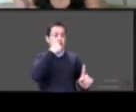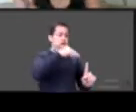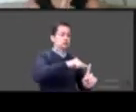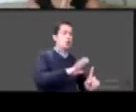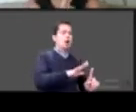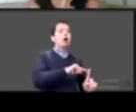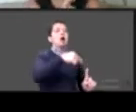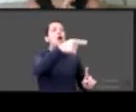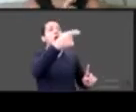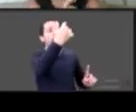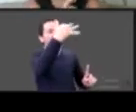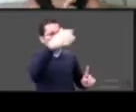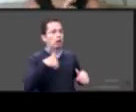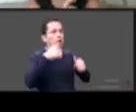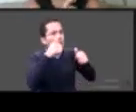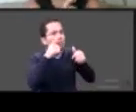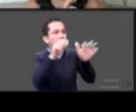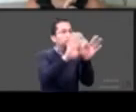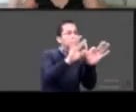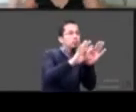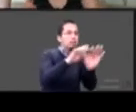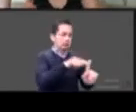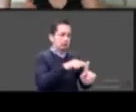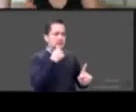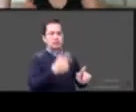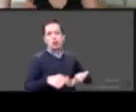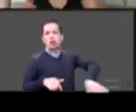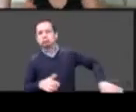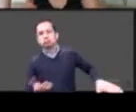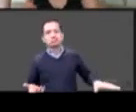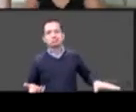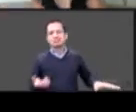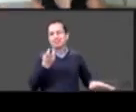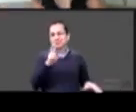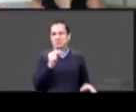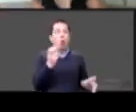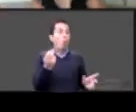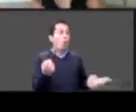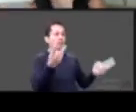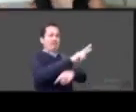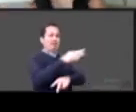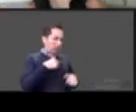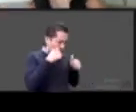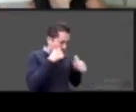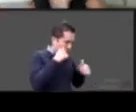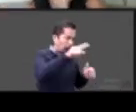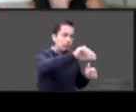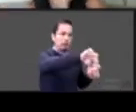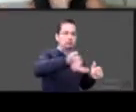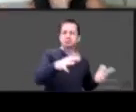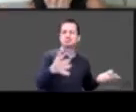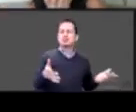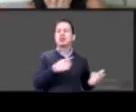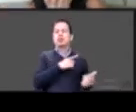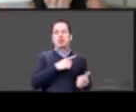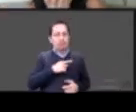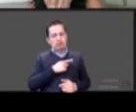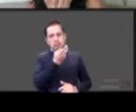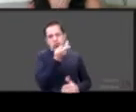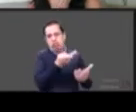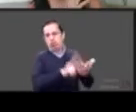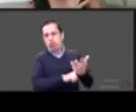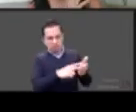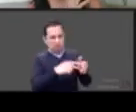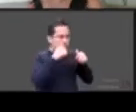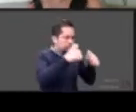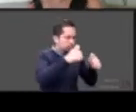viceversa, atender al niño y no hablarle al cuidador o al padre de familia. Entonces, en ese sentido, compartir con todos